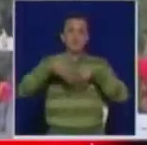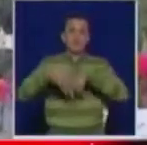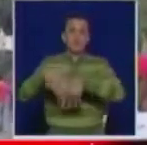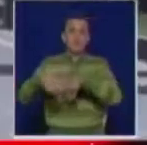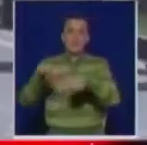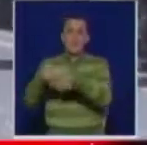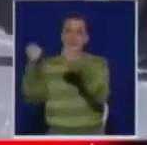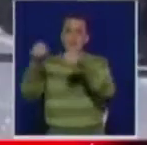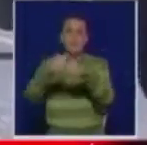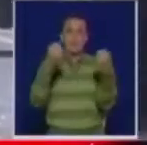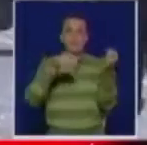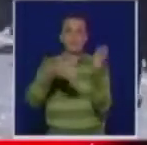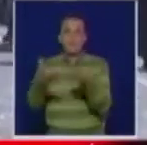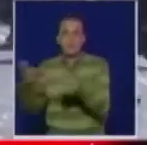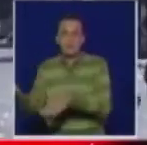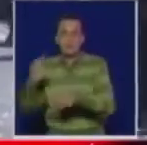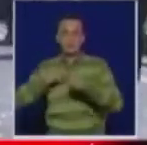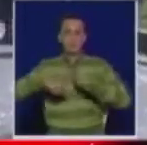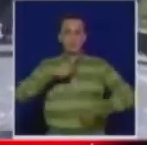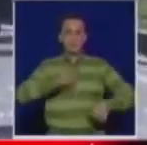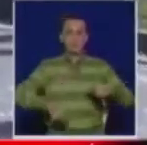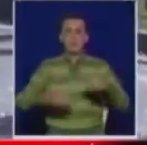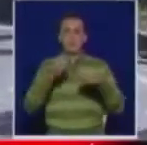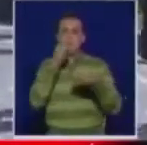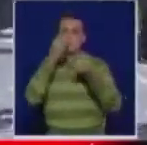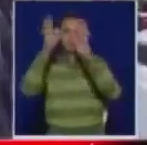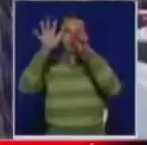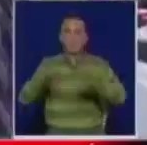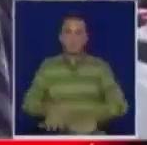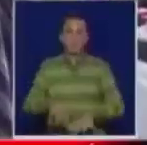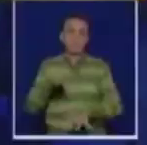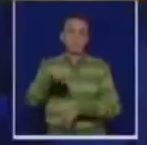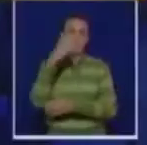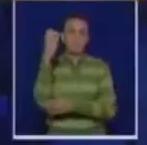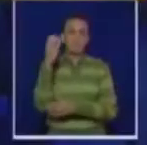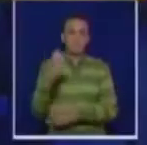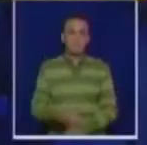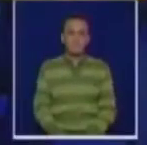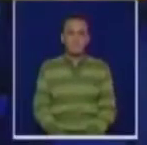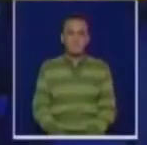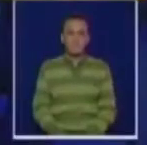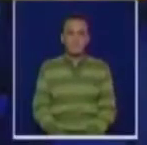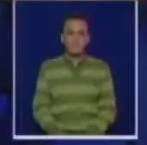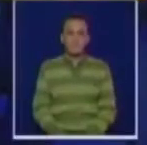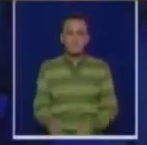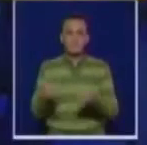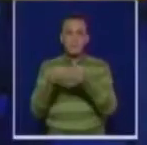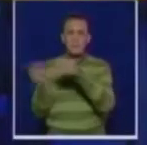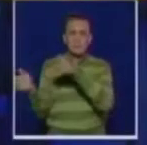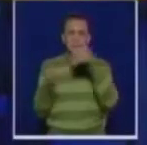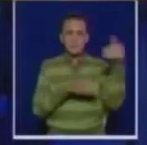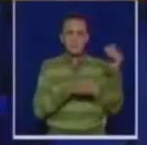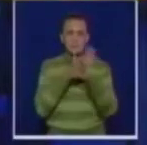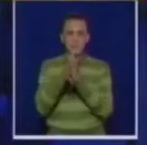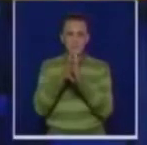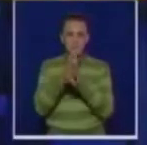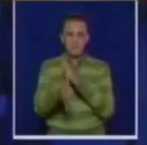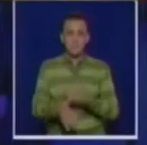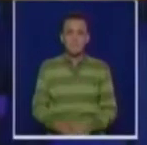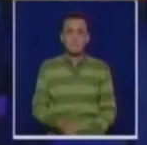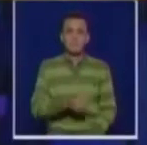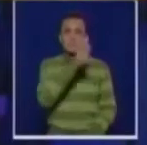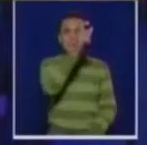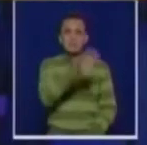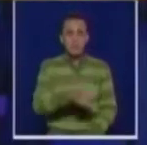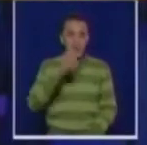destrozos materiales, muertos, heridos y desabastecimiento de alimentos en todo el país. En otras noticias, aunque la familia del exgobernador